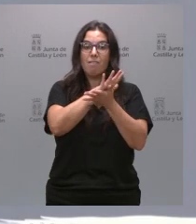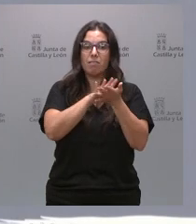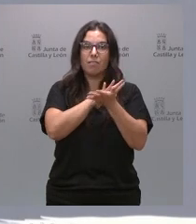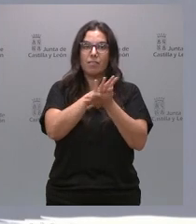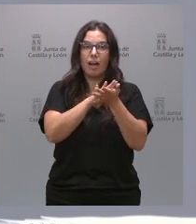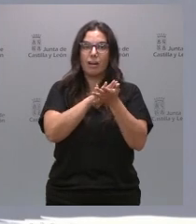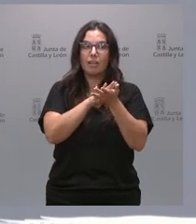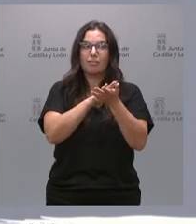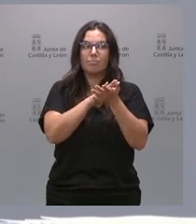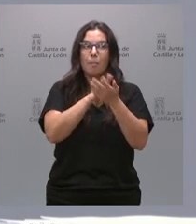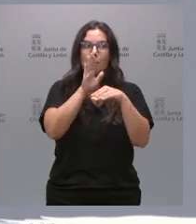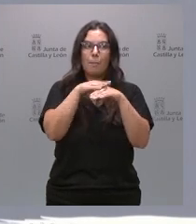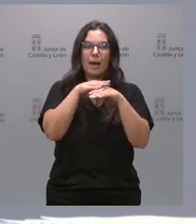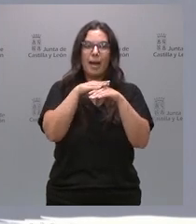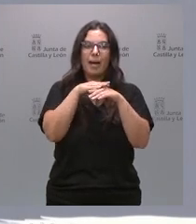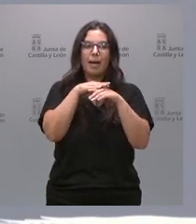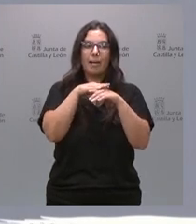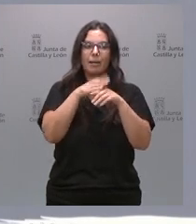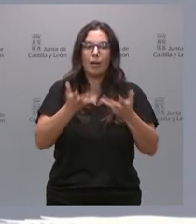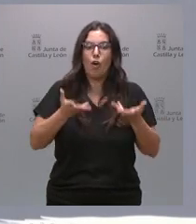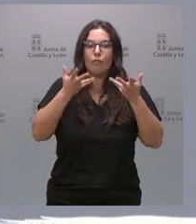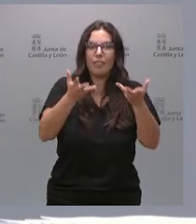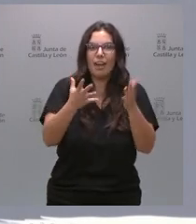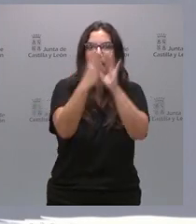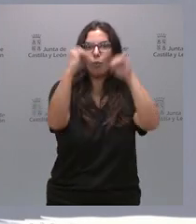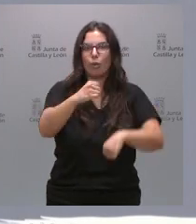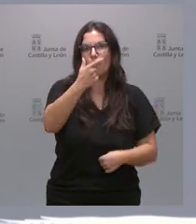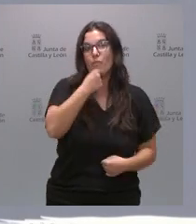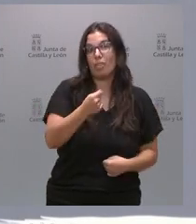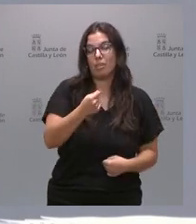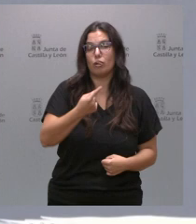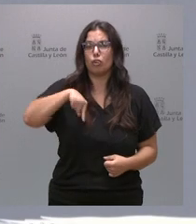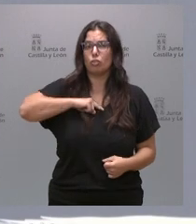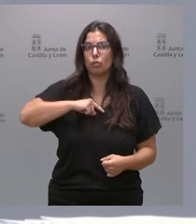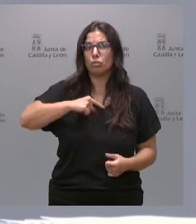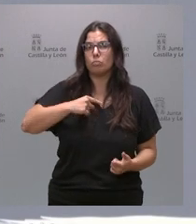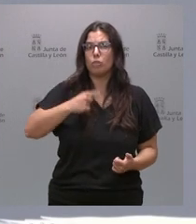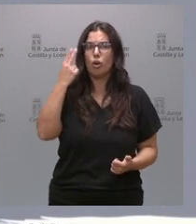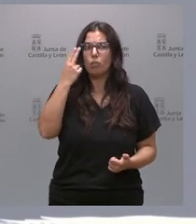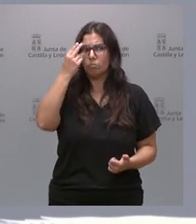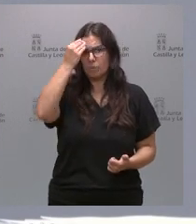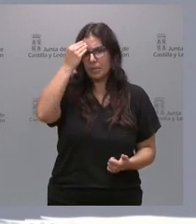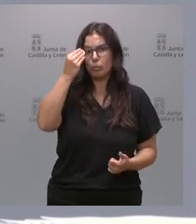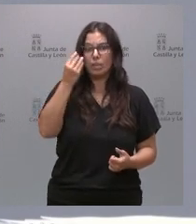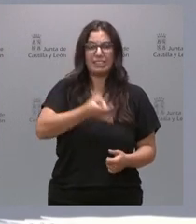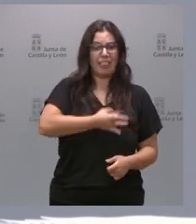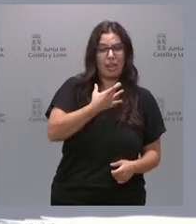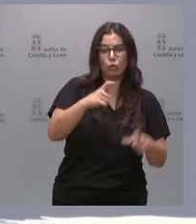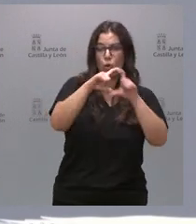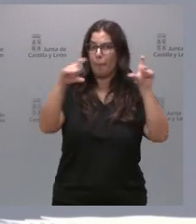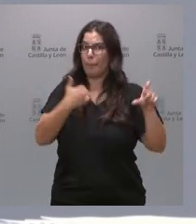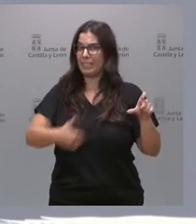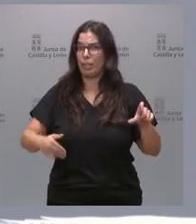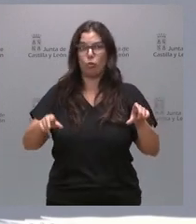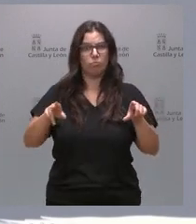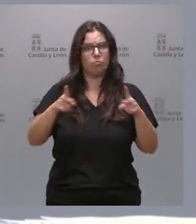faciliten el acuerdo nosotros estamos convencidos de la capacidad y la representación que tienen las organizaciones del diálogo social tanto sindicatos como empresarios